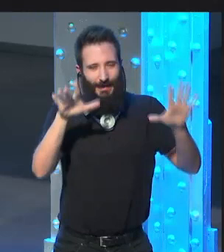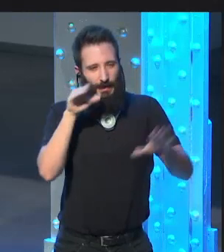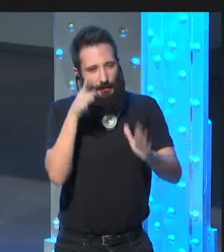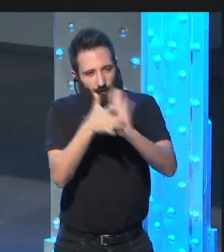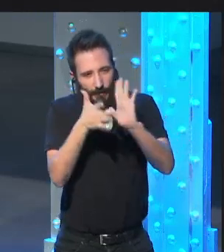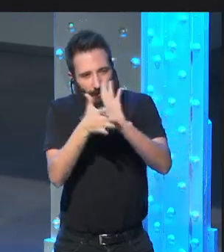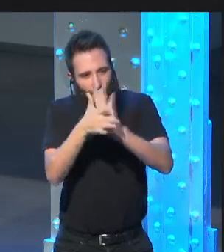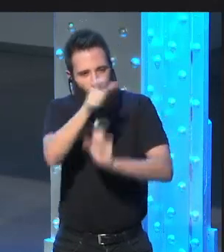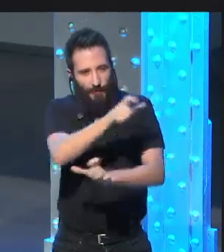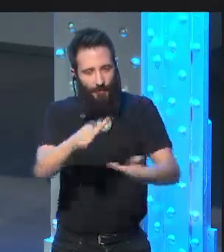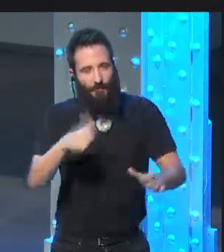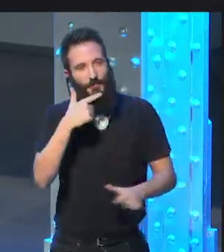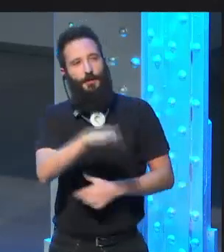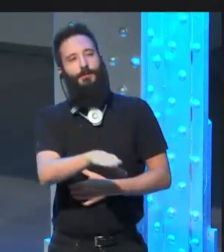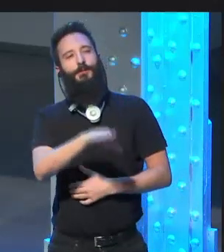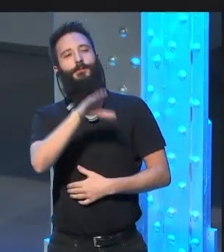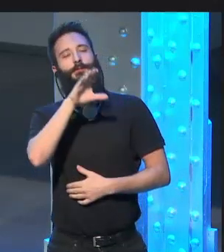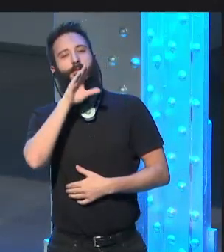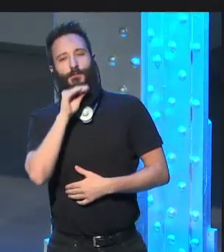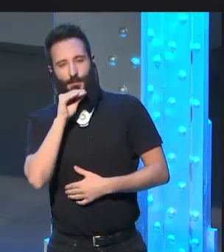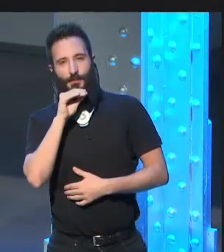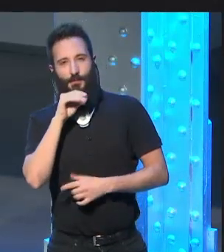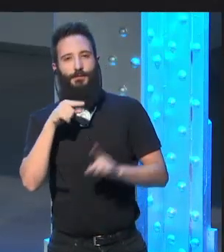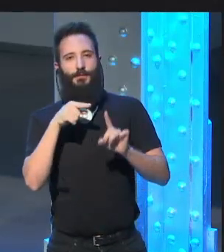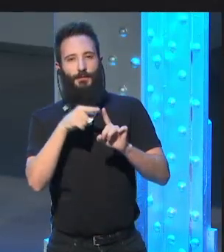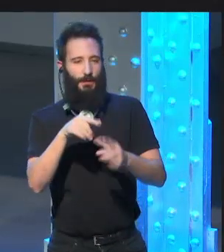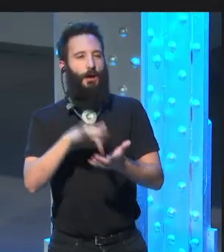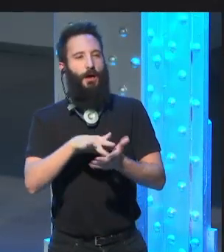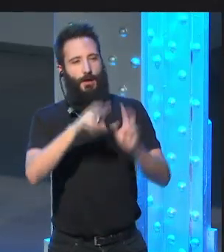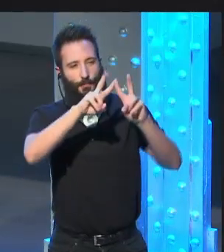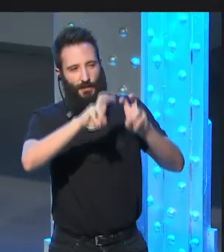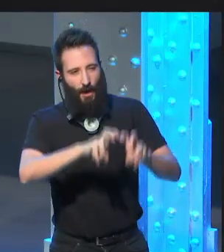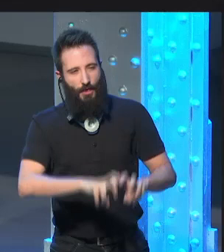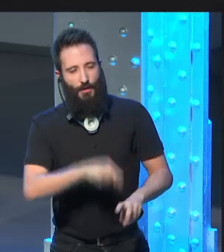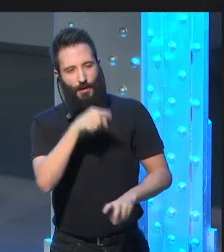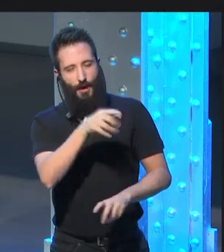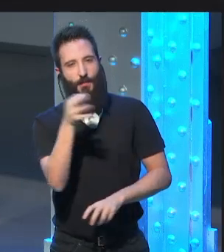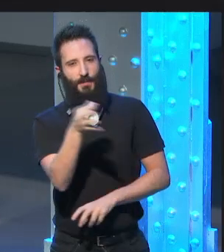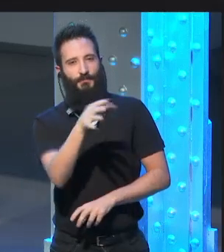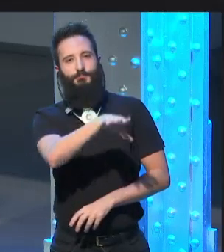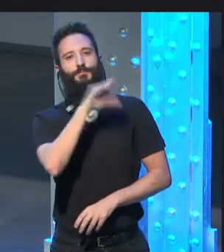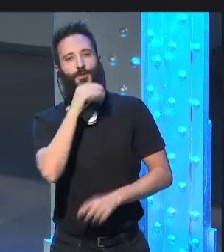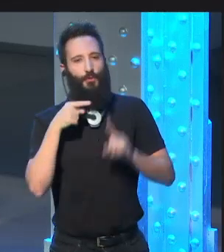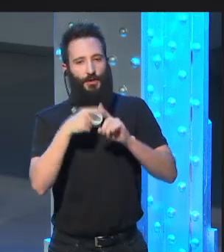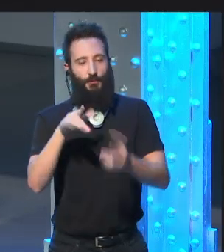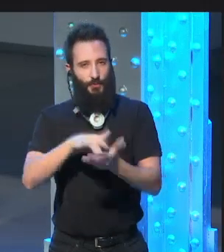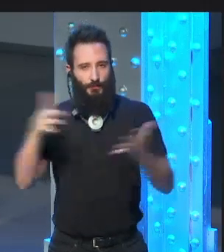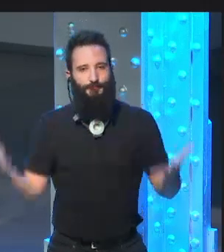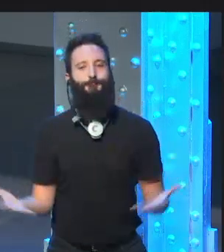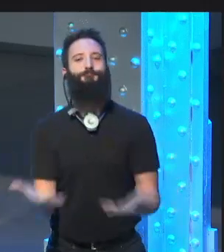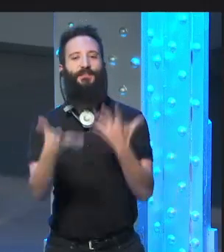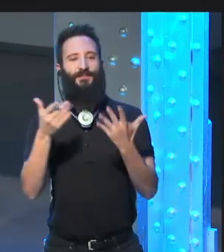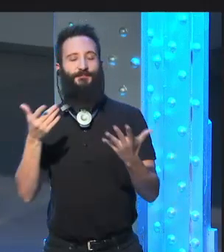de la sociedad, para que entiendan en qué consisten y empujar hacia su